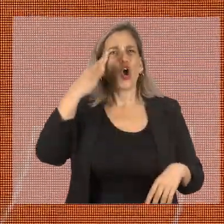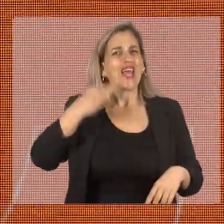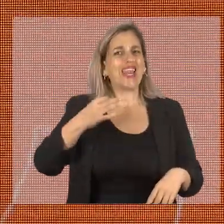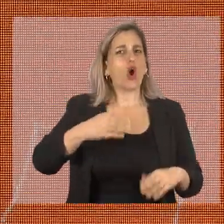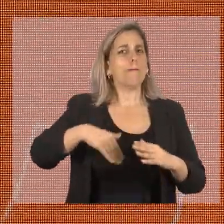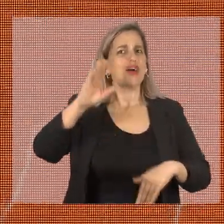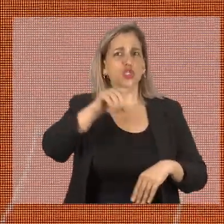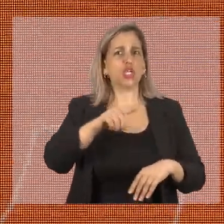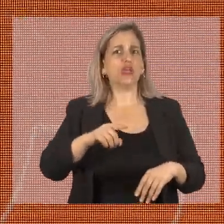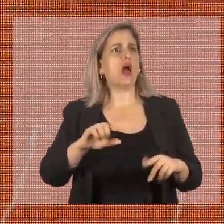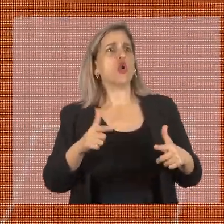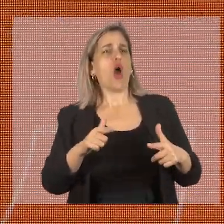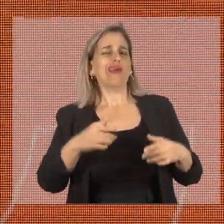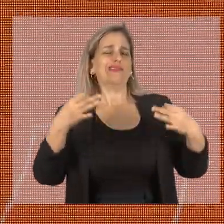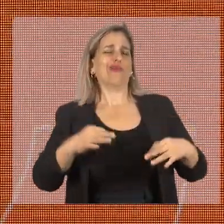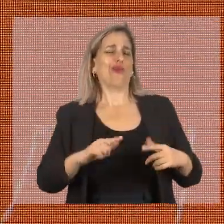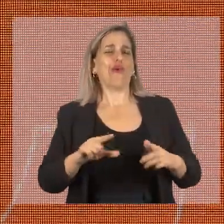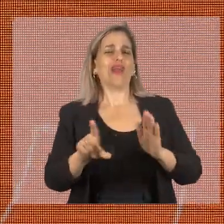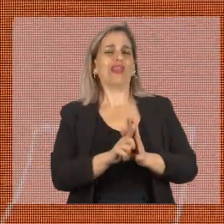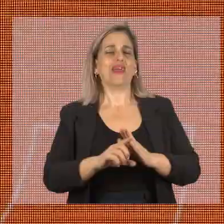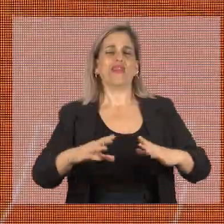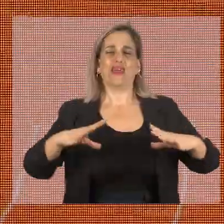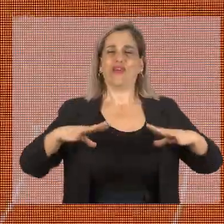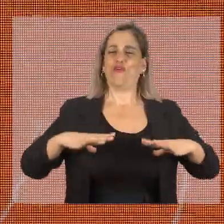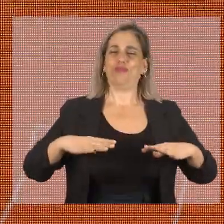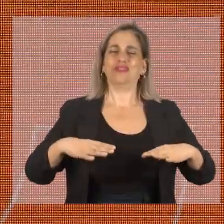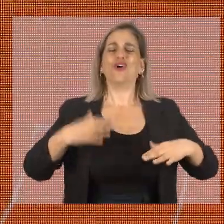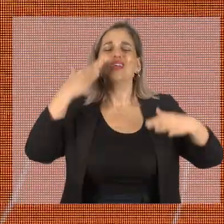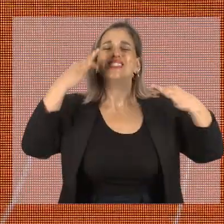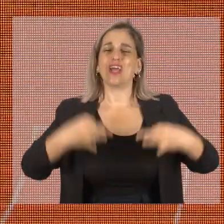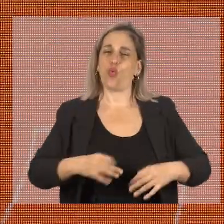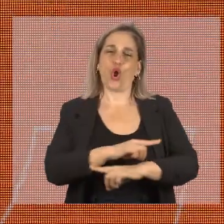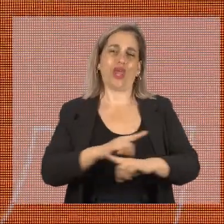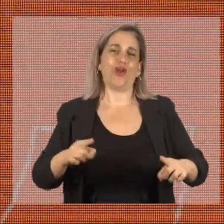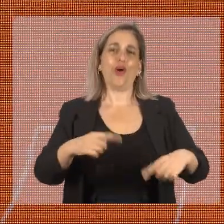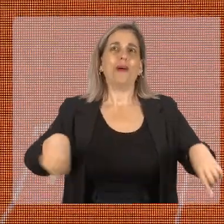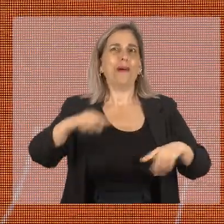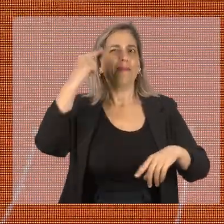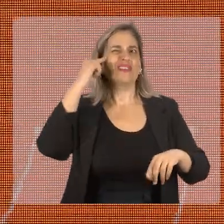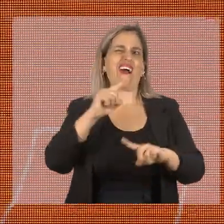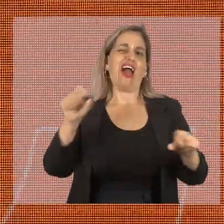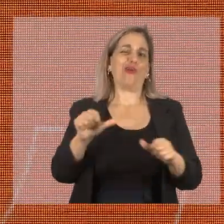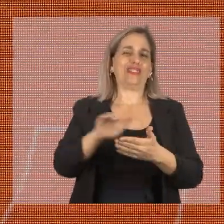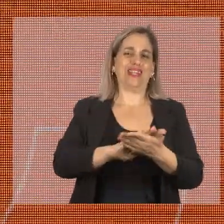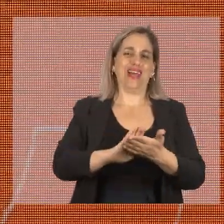yo creo que la mayoría pensaba que no iba a haber una ley de seguridad social. Estoy seguro que no.